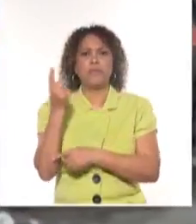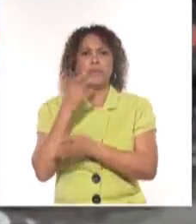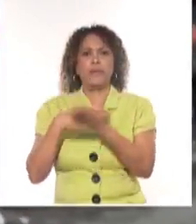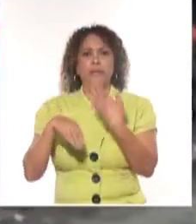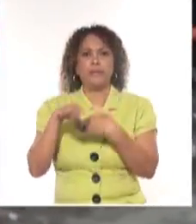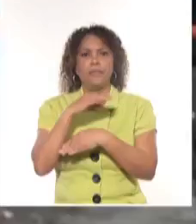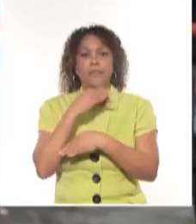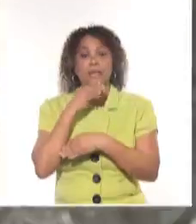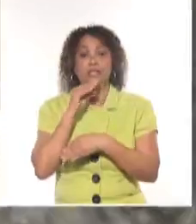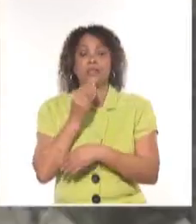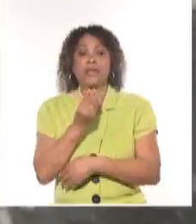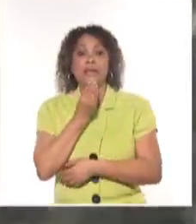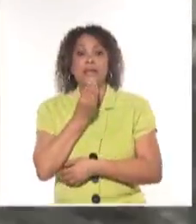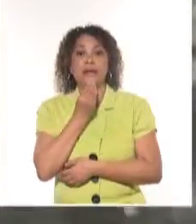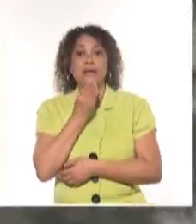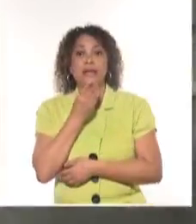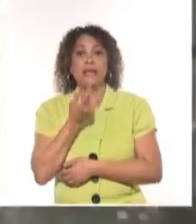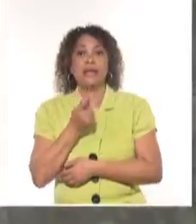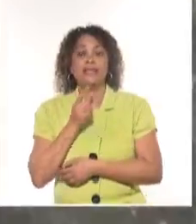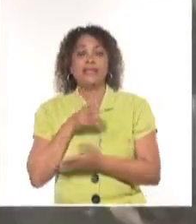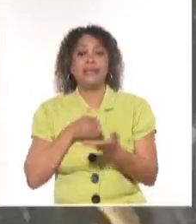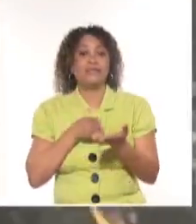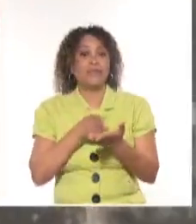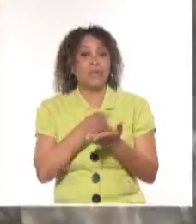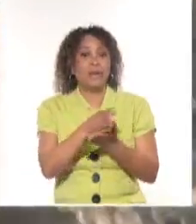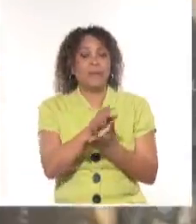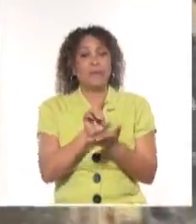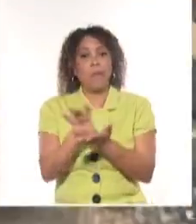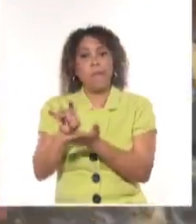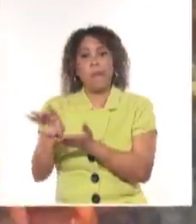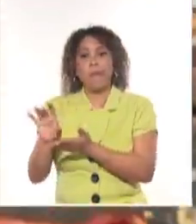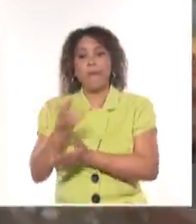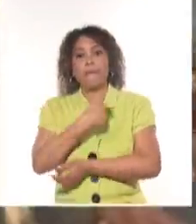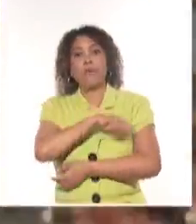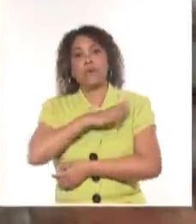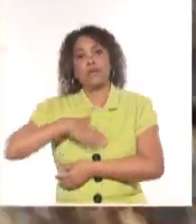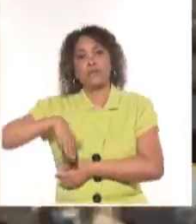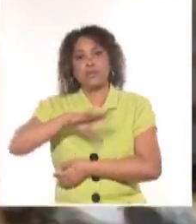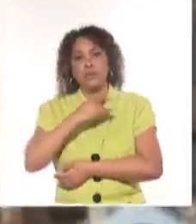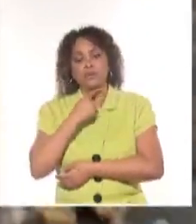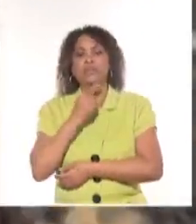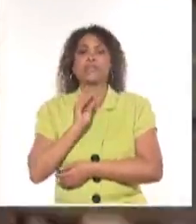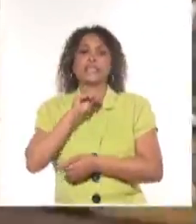Benjamin Netanyahu es allanar el camino para expulsar a la población palestina de ese enclave costero.